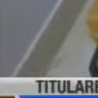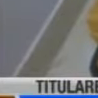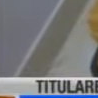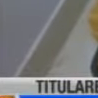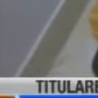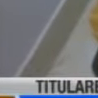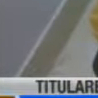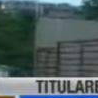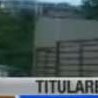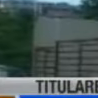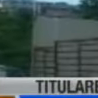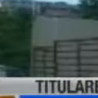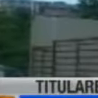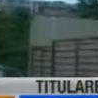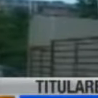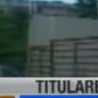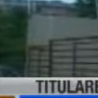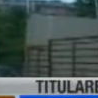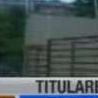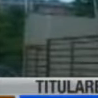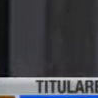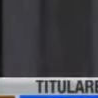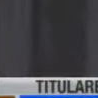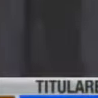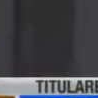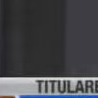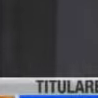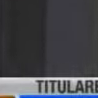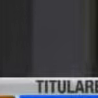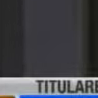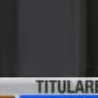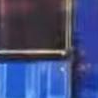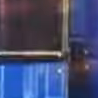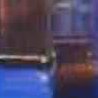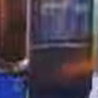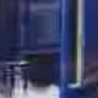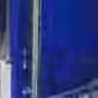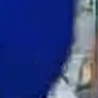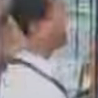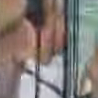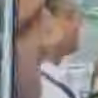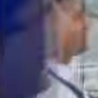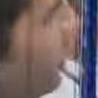Nuevos decomisos de cocaína en Guayaquil. 2 extranjeros son detenidos.